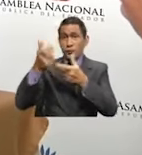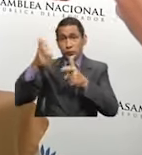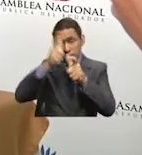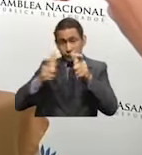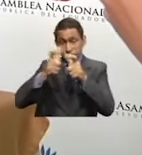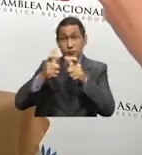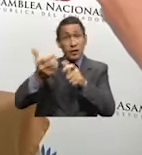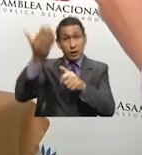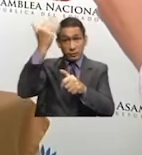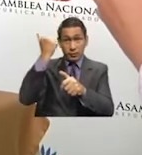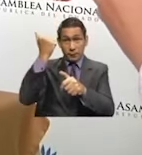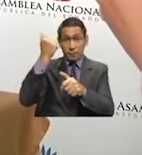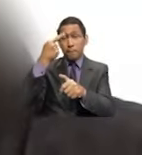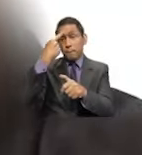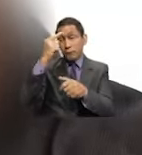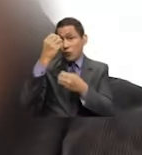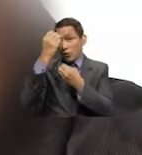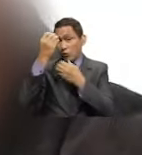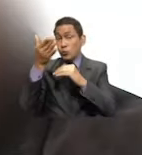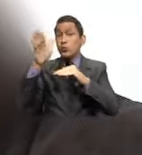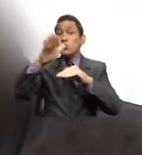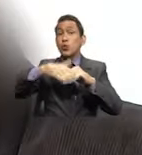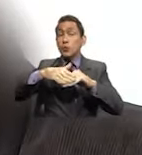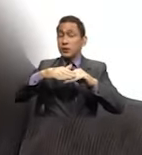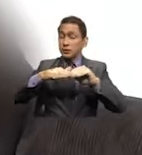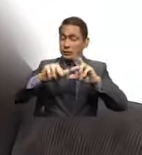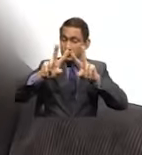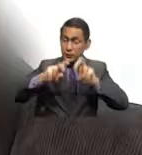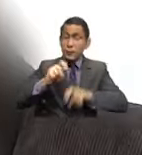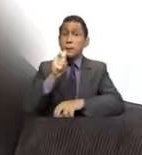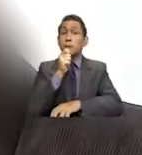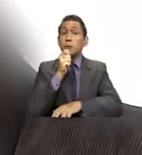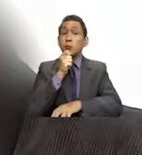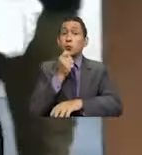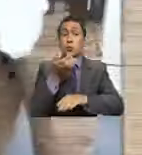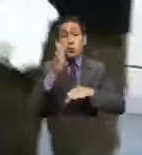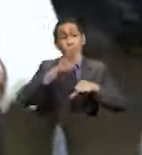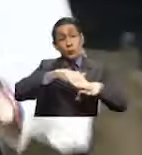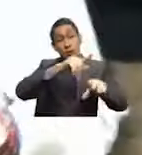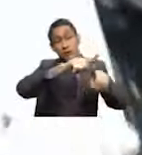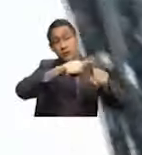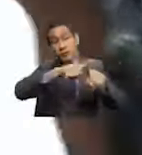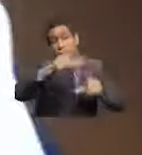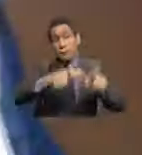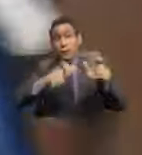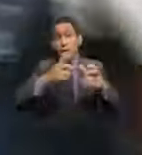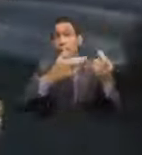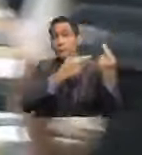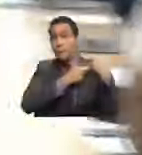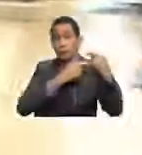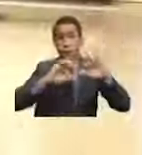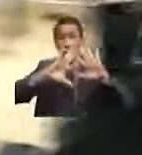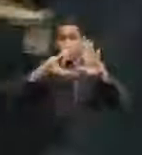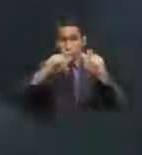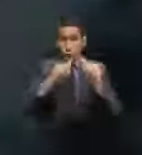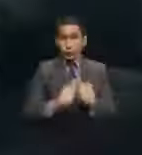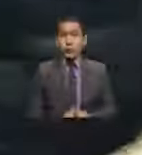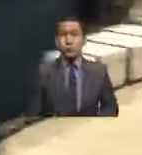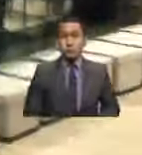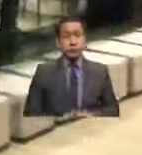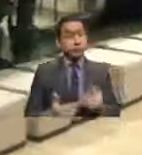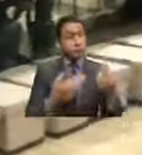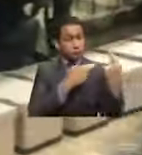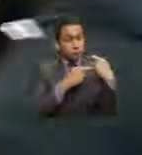atrás para que se sepa sobre investigaciones reservadas en torno a varios de los procesados en este proceso que lleva a cabo la